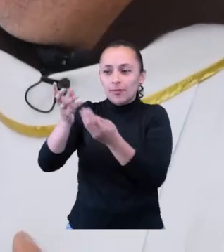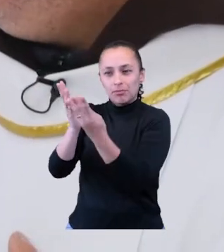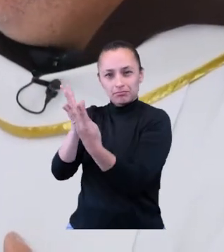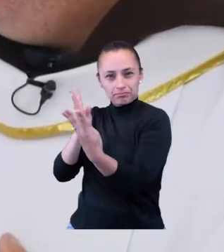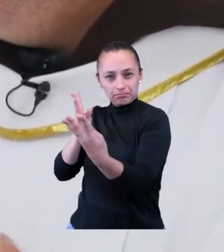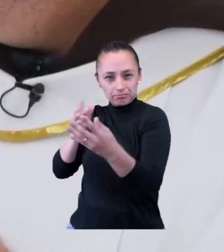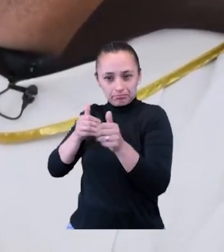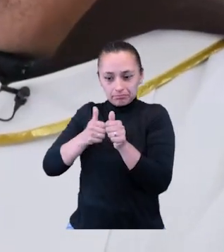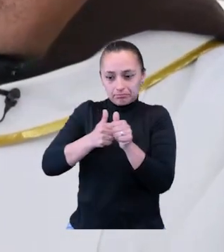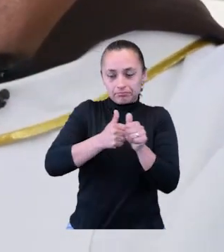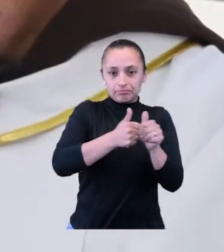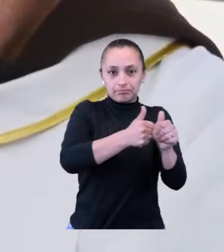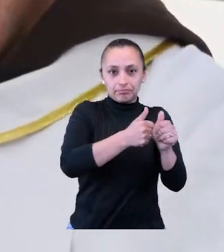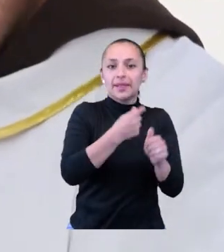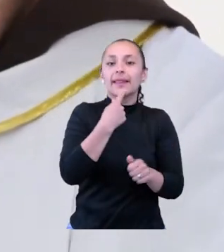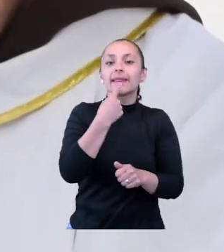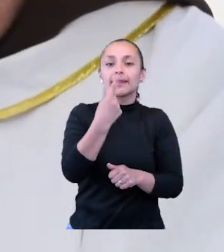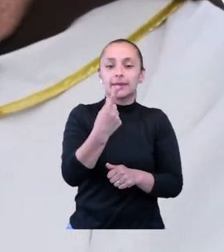diciendo